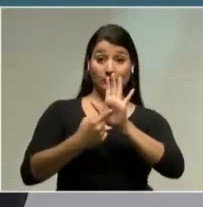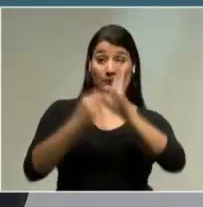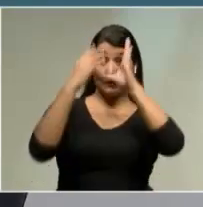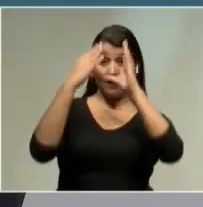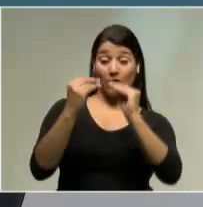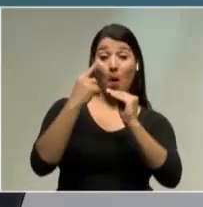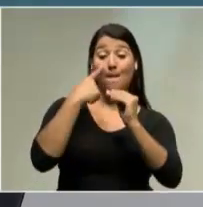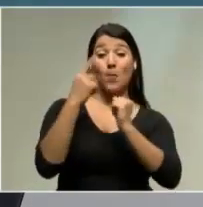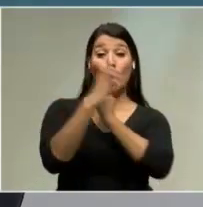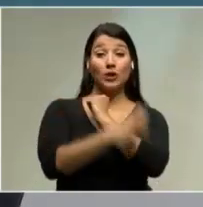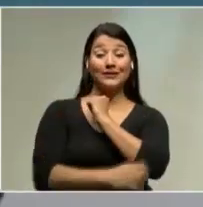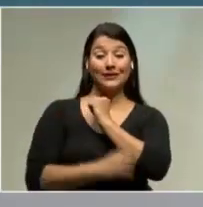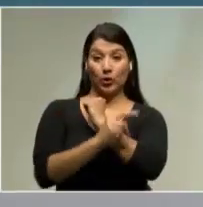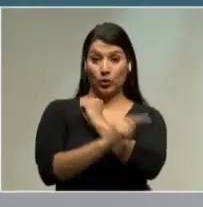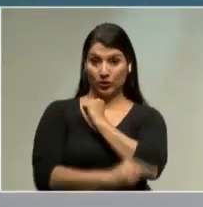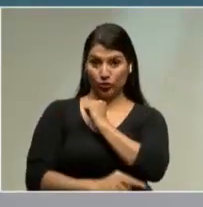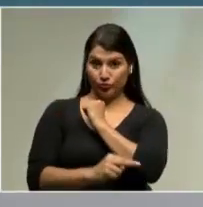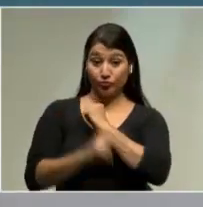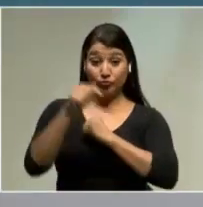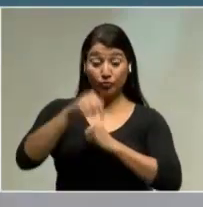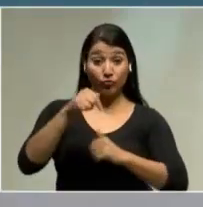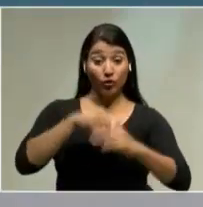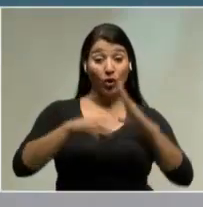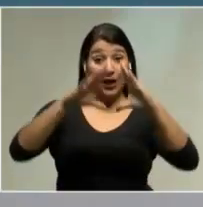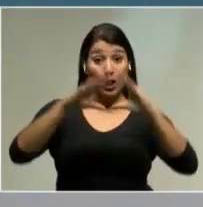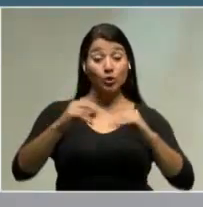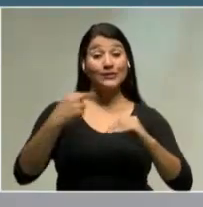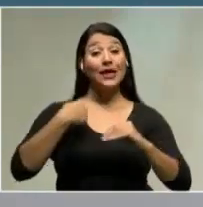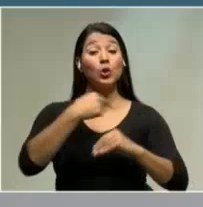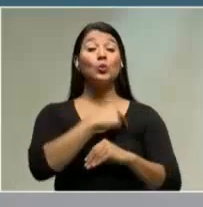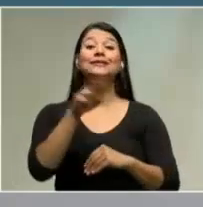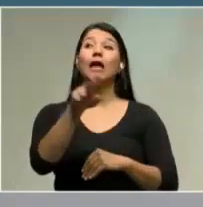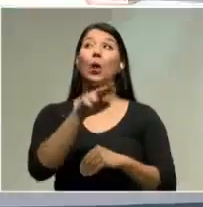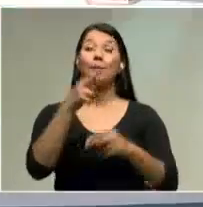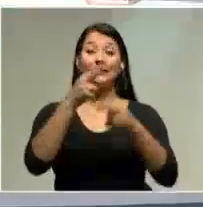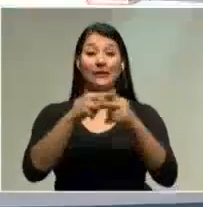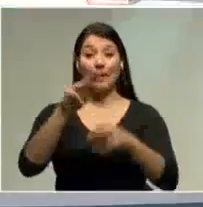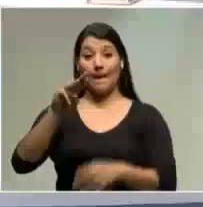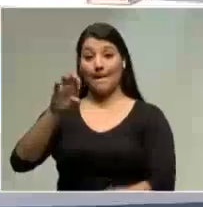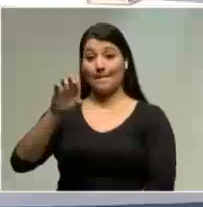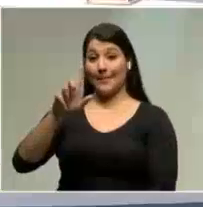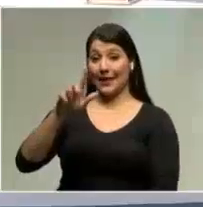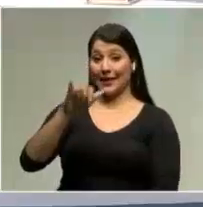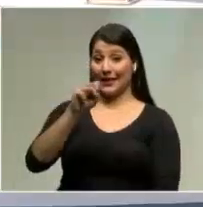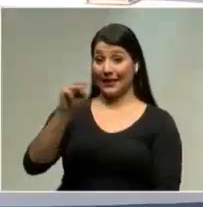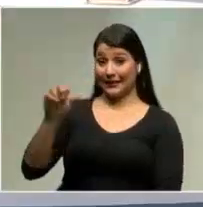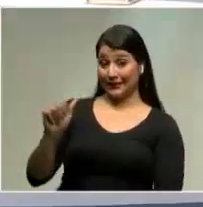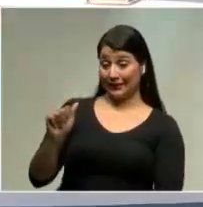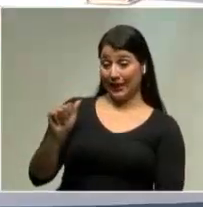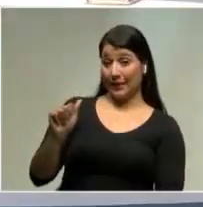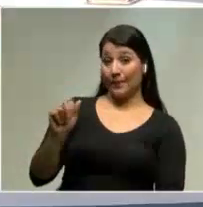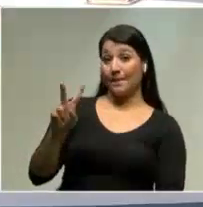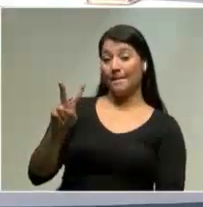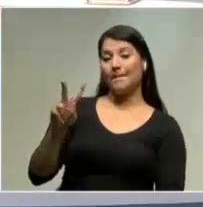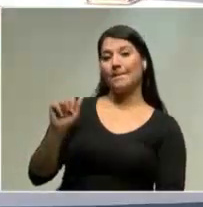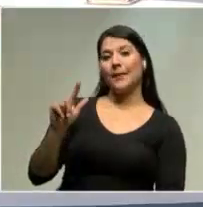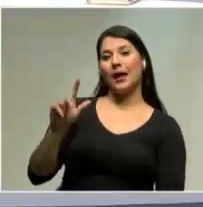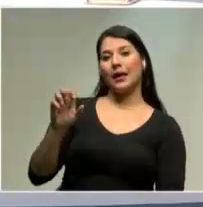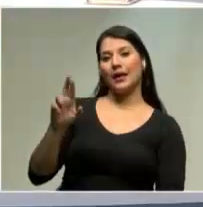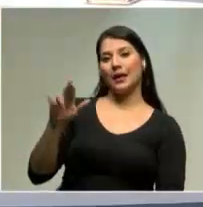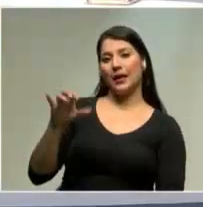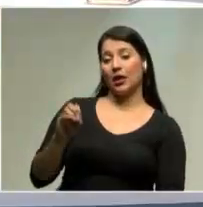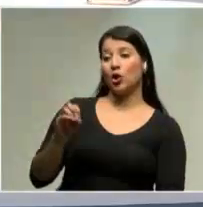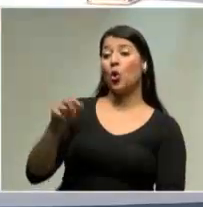del Estado de la Nación. Esta noche nuestra compañera Melissa nos va a